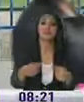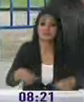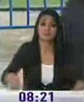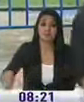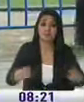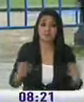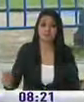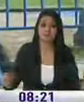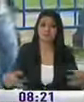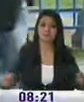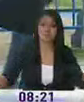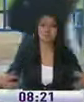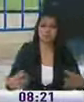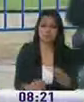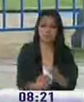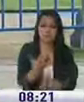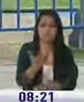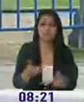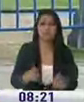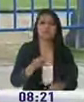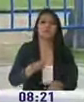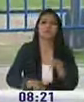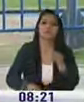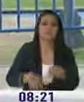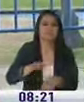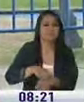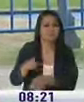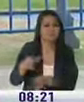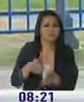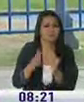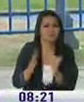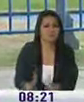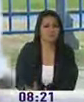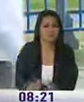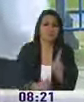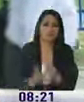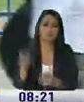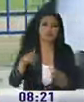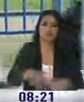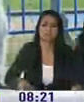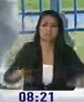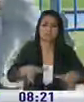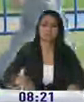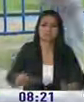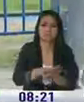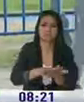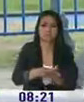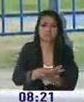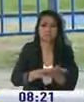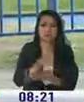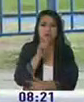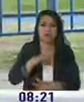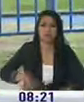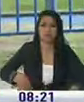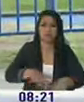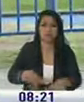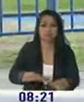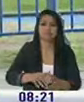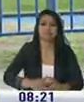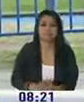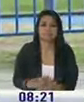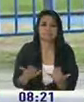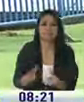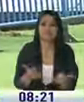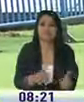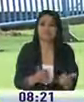son muy importantes, que igual fueron afectados por las personas que se metieron a la pileta o a la laguna al uso del